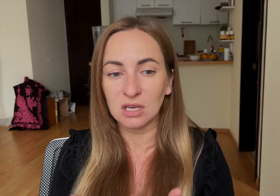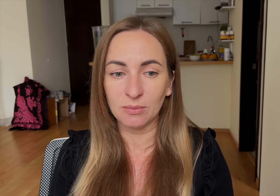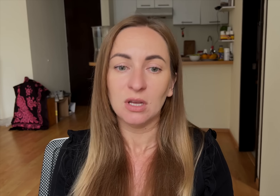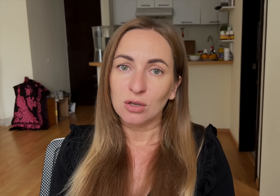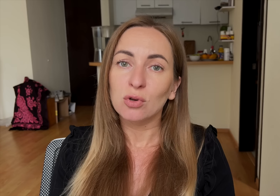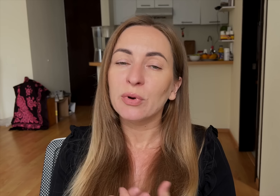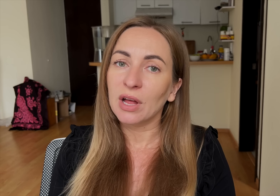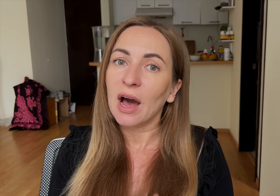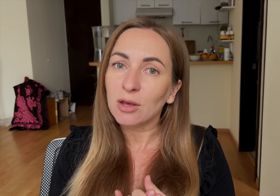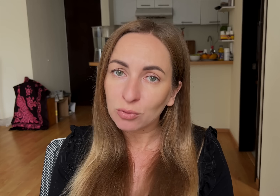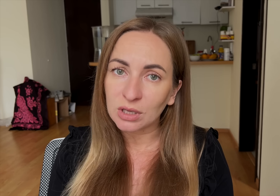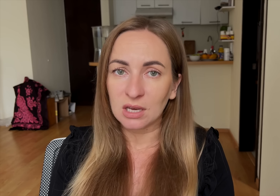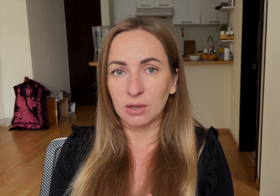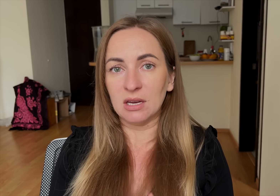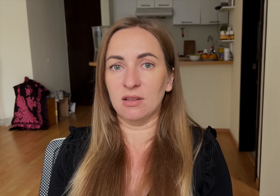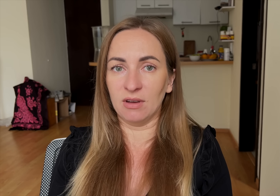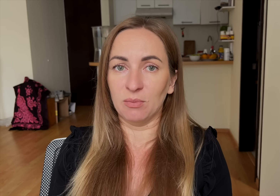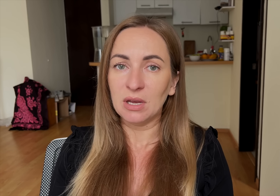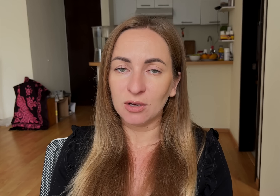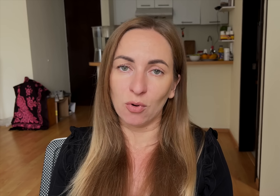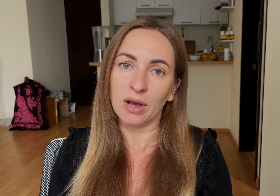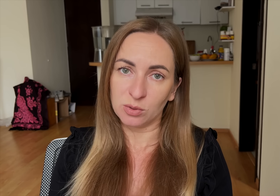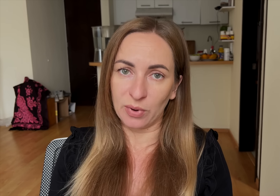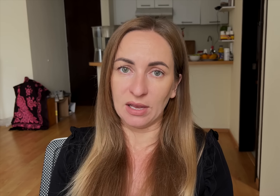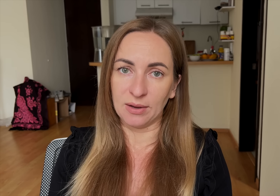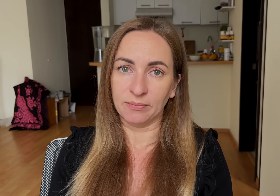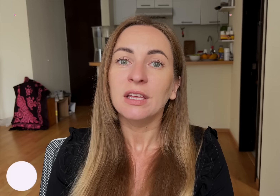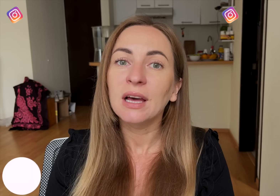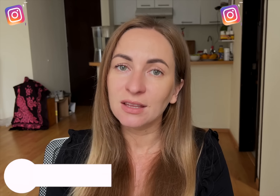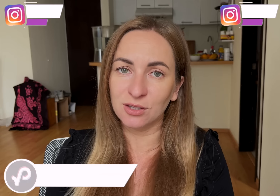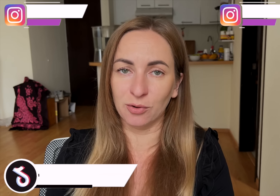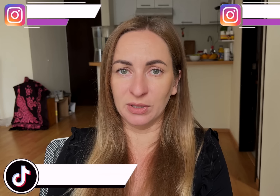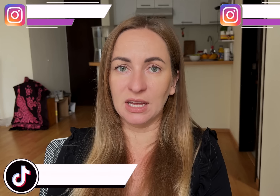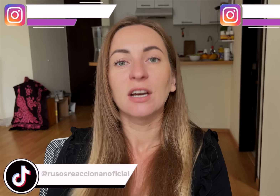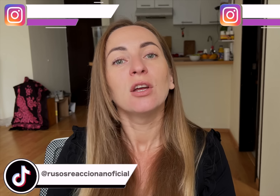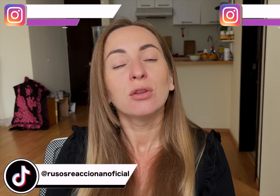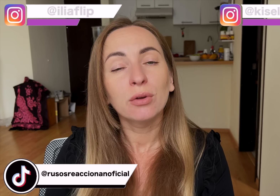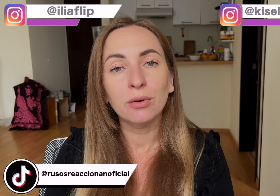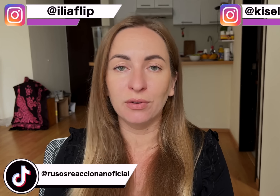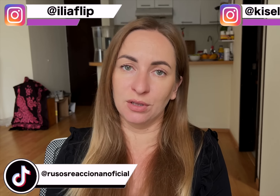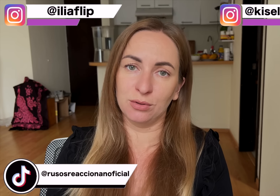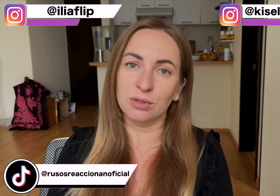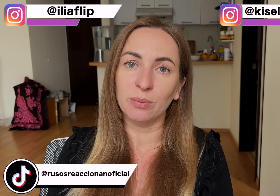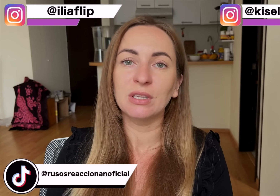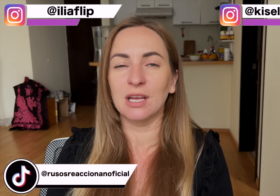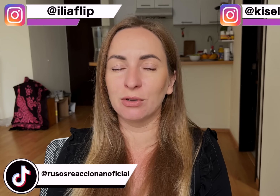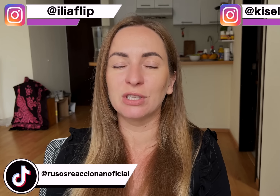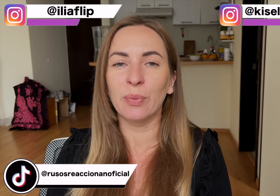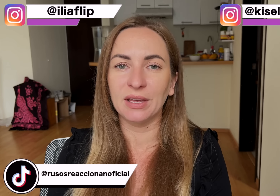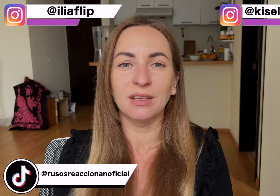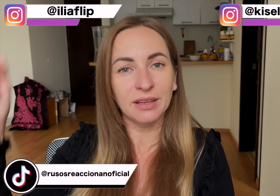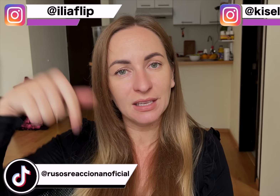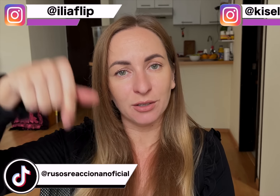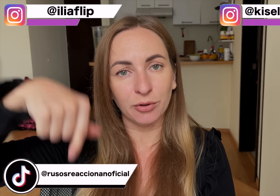este tema, sobre la ayuda que quiere enviar México a España. Y antes de comenzar, no olviden suscribirse a